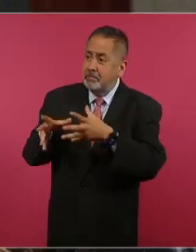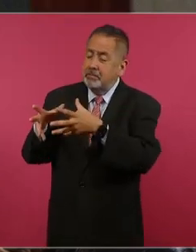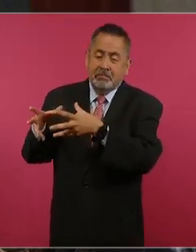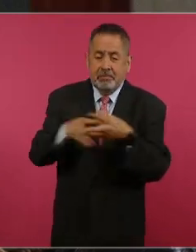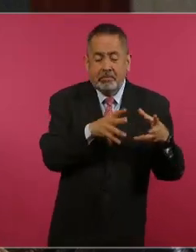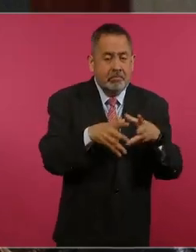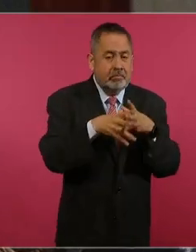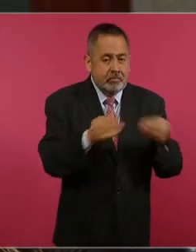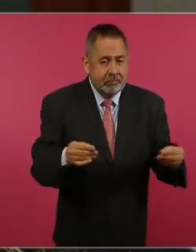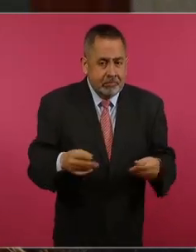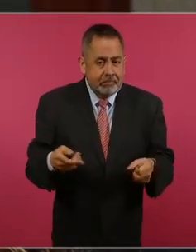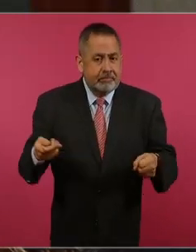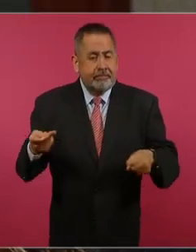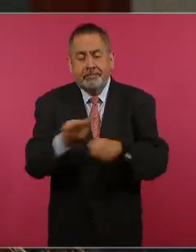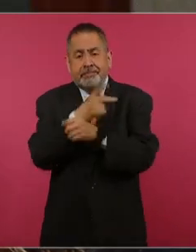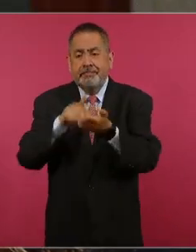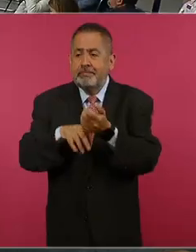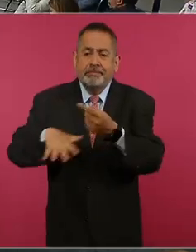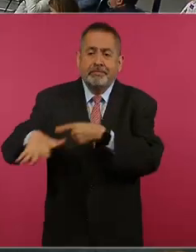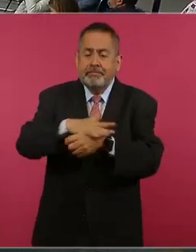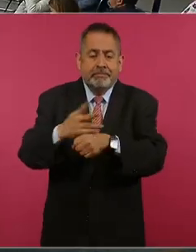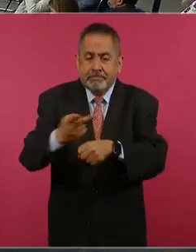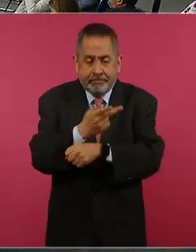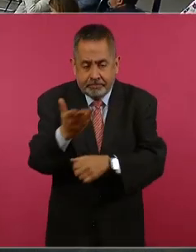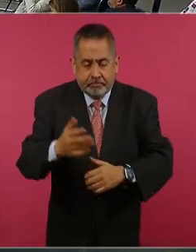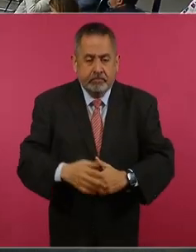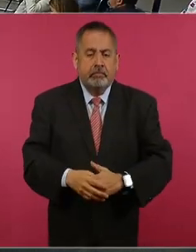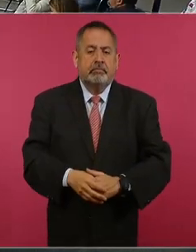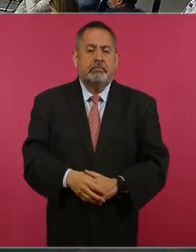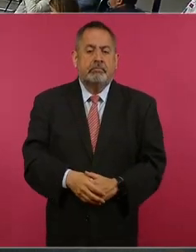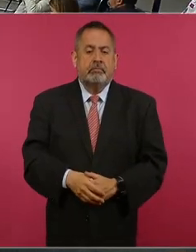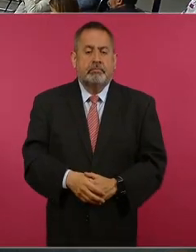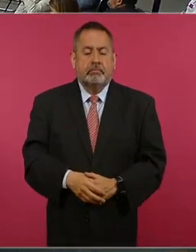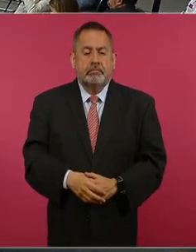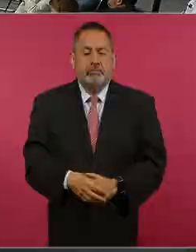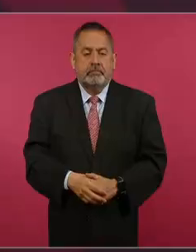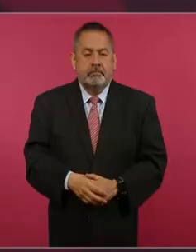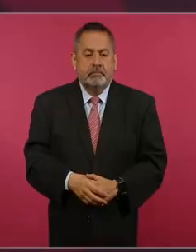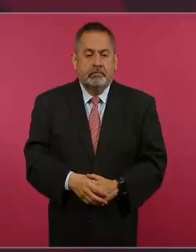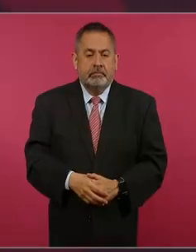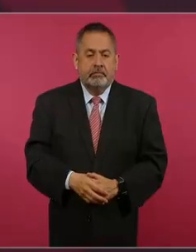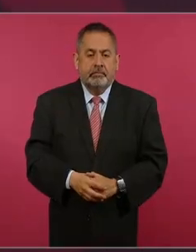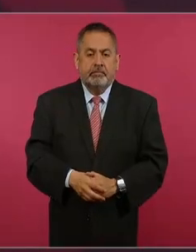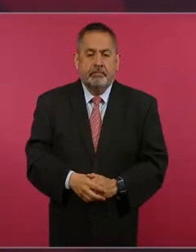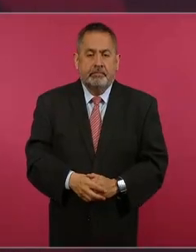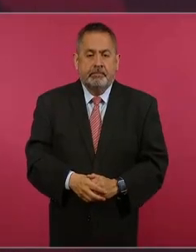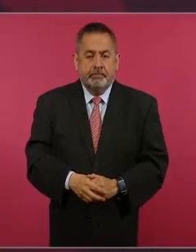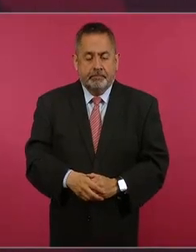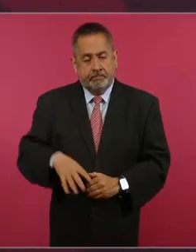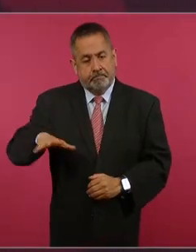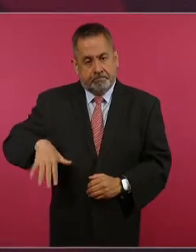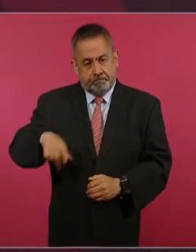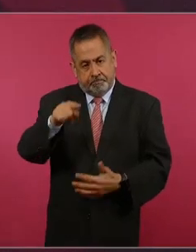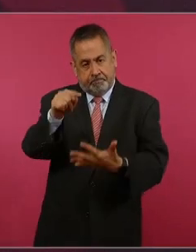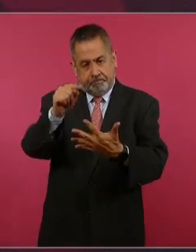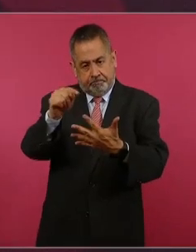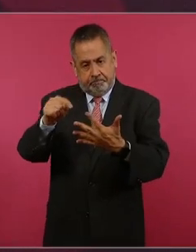secuestrarlo. Presidente, ¿qué está pasando en esta zona? Bueno, todos estos hechos